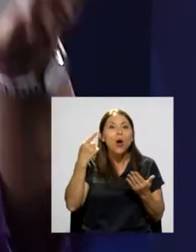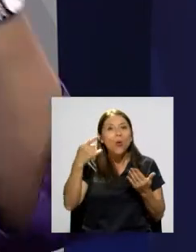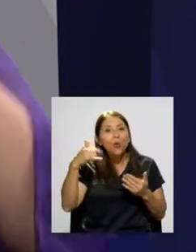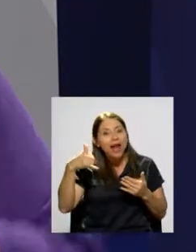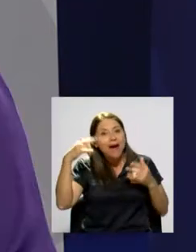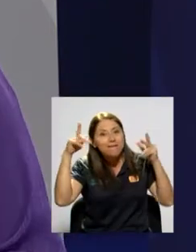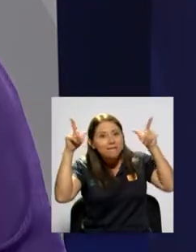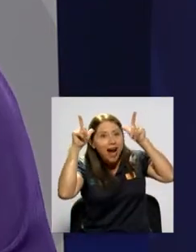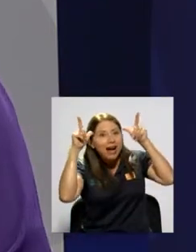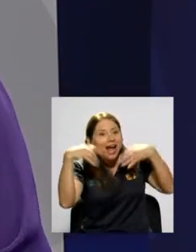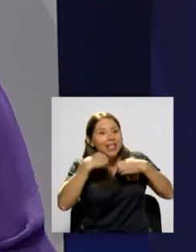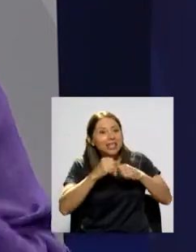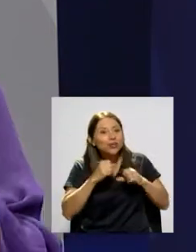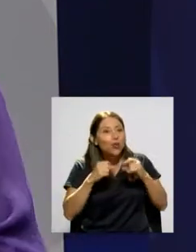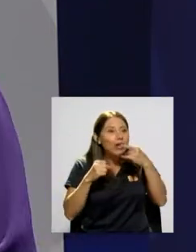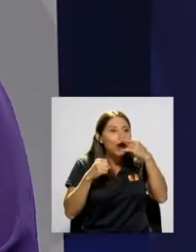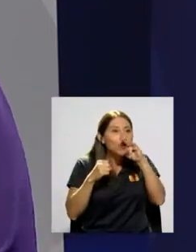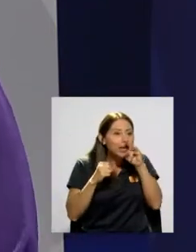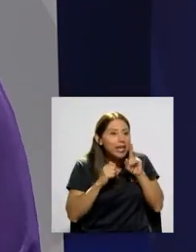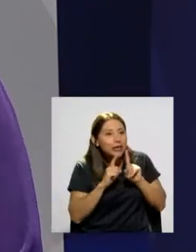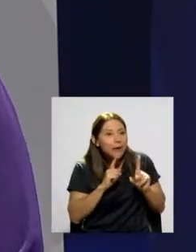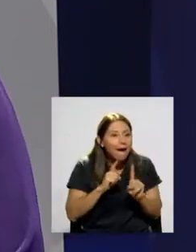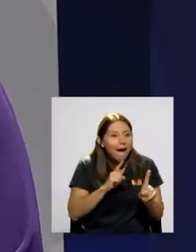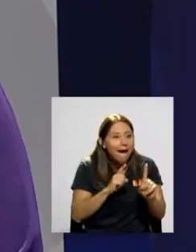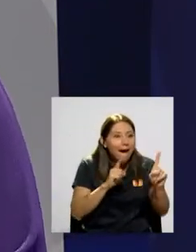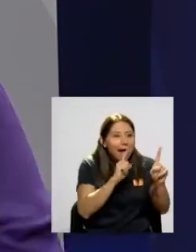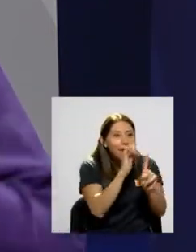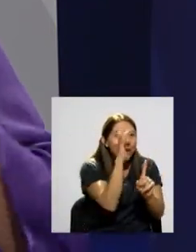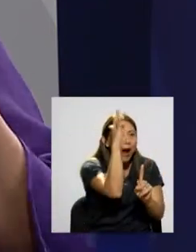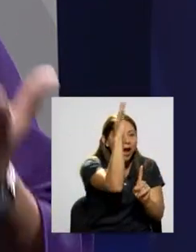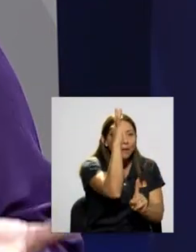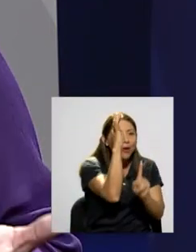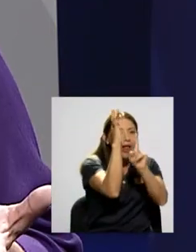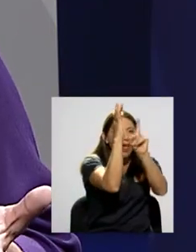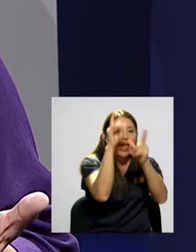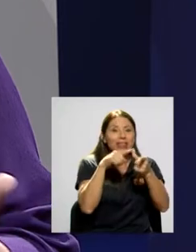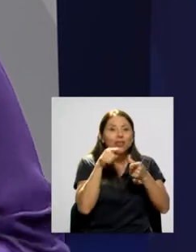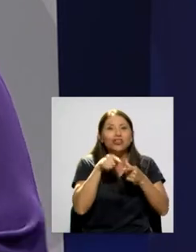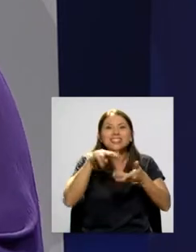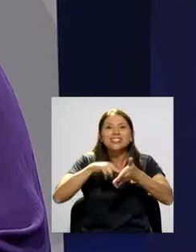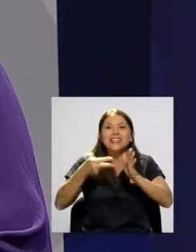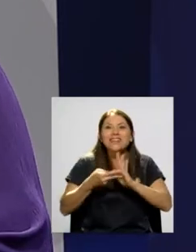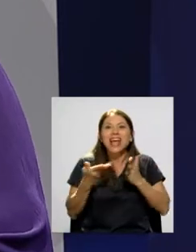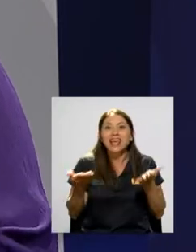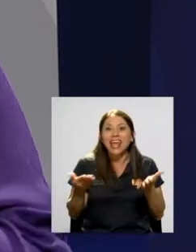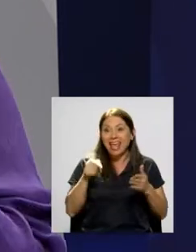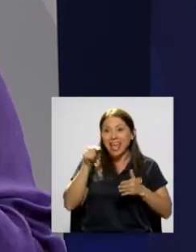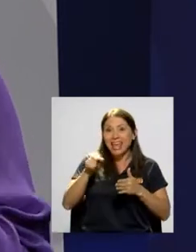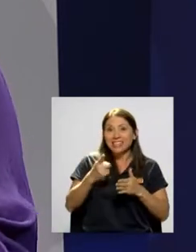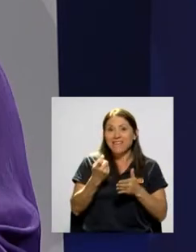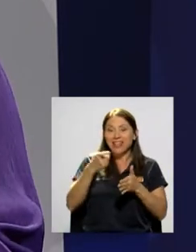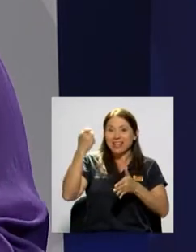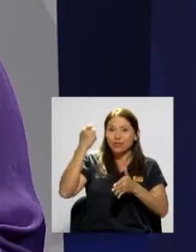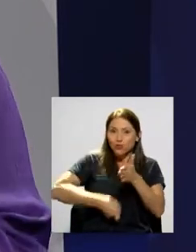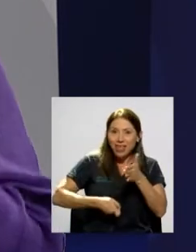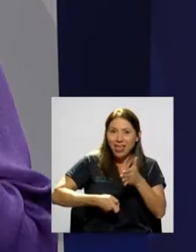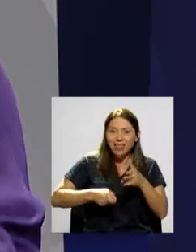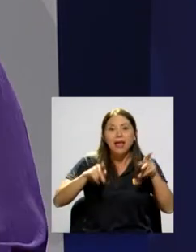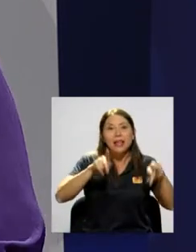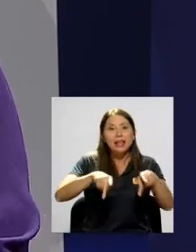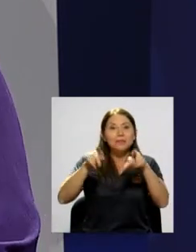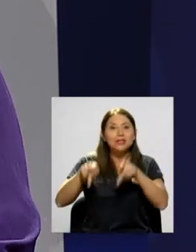rigurosidad son lo que hace que un medio sea percibido como poco transparente. Cuando se niegan a por ejemplo, hablar de noticias que